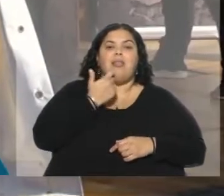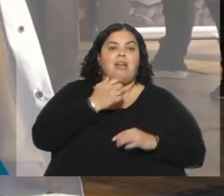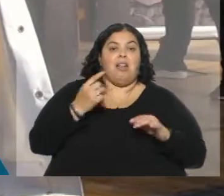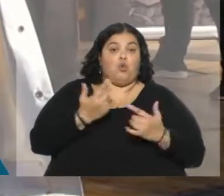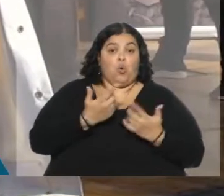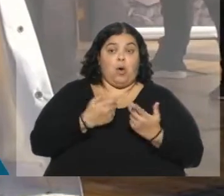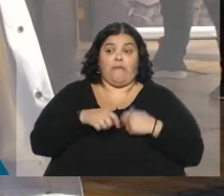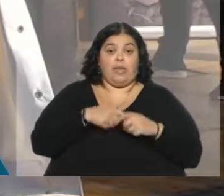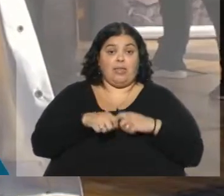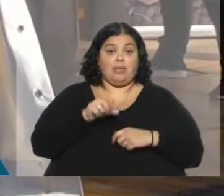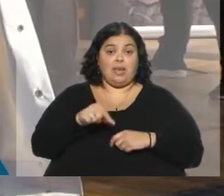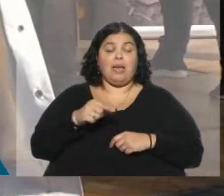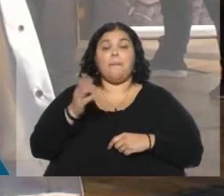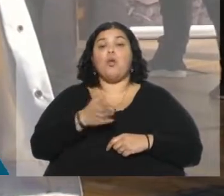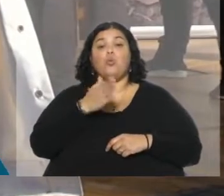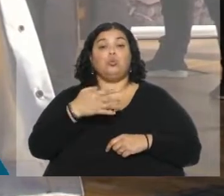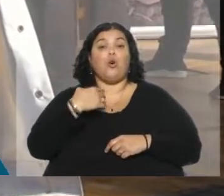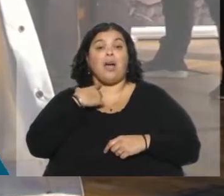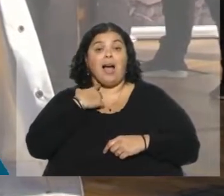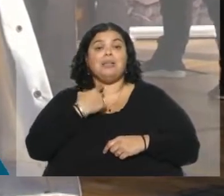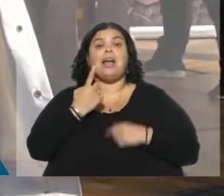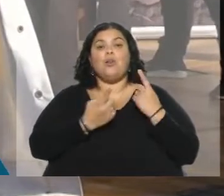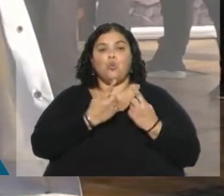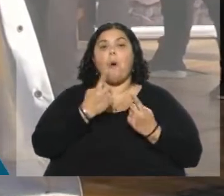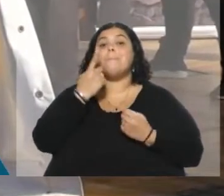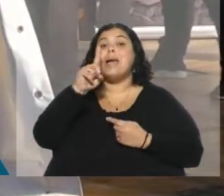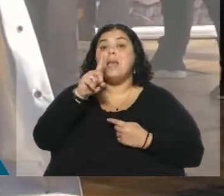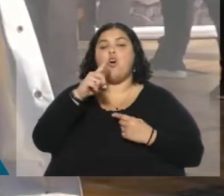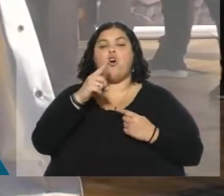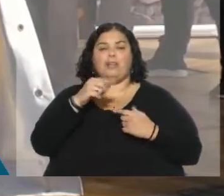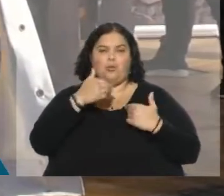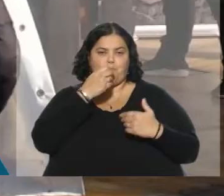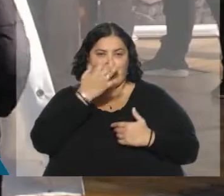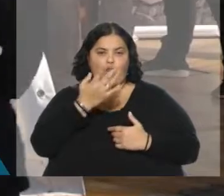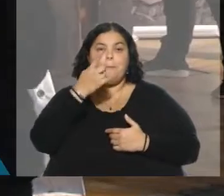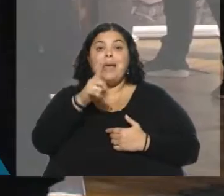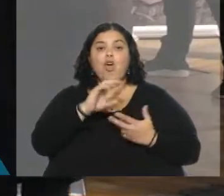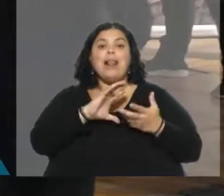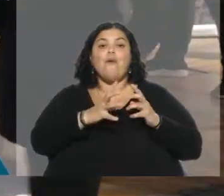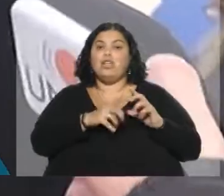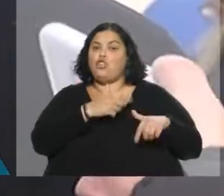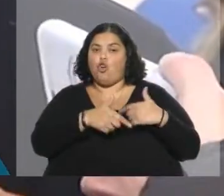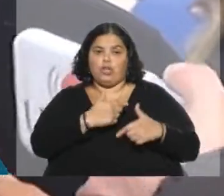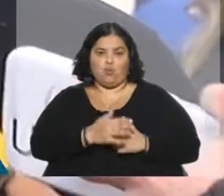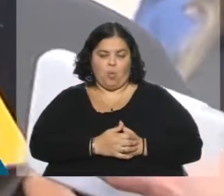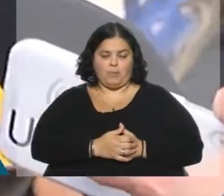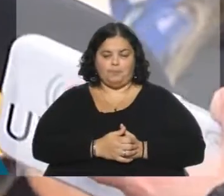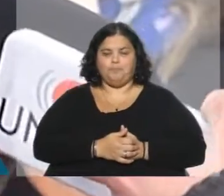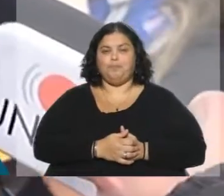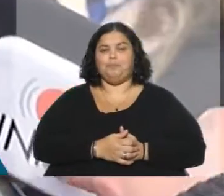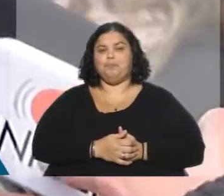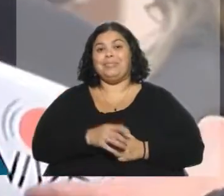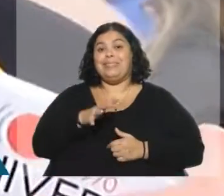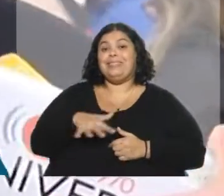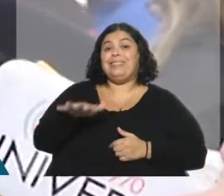donde se vende el producto, no así el conflicto. Si les parece, lo compartimos. La situación